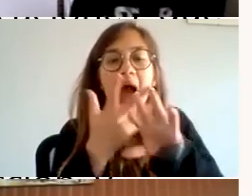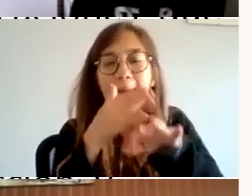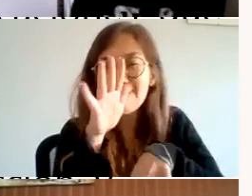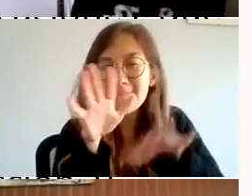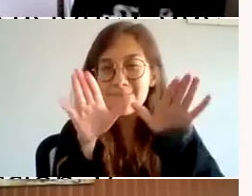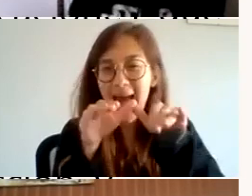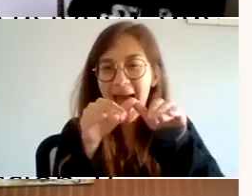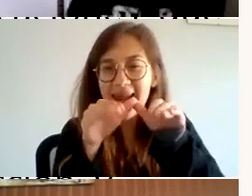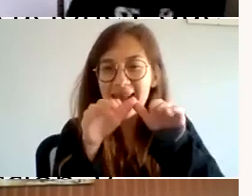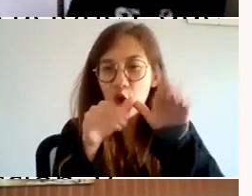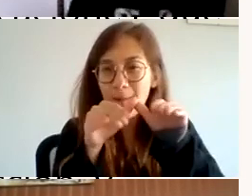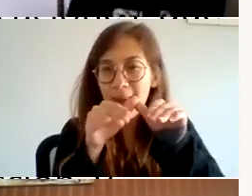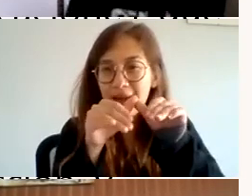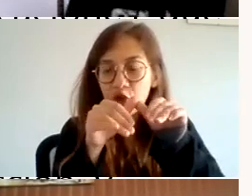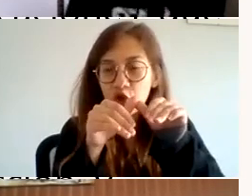son las más utilizadas.